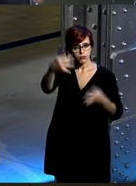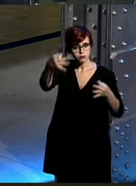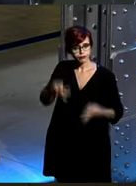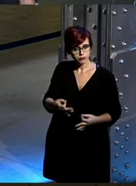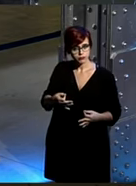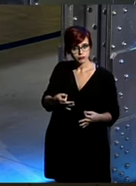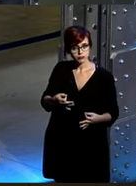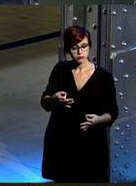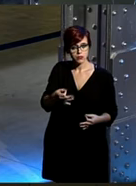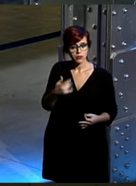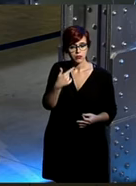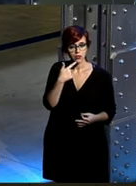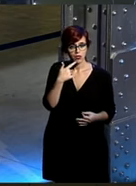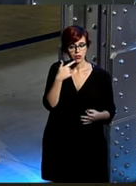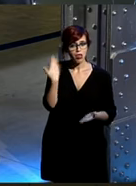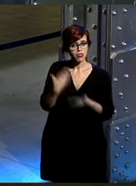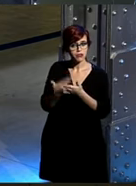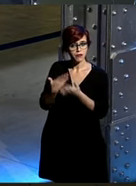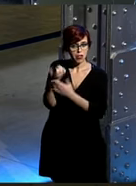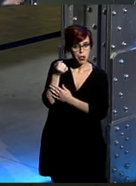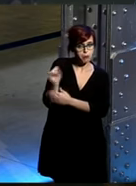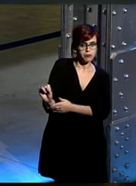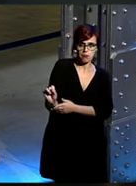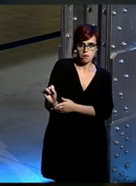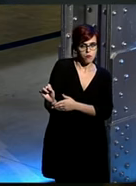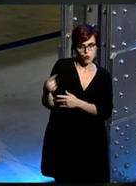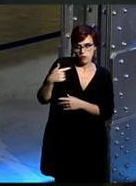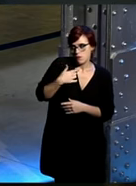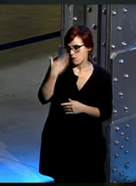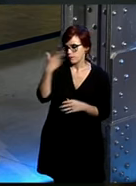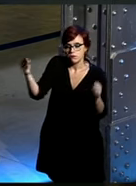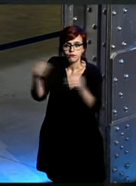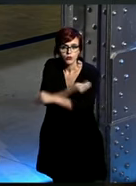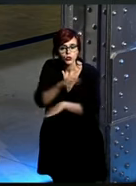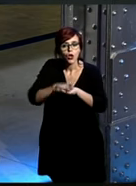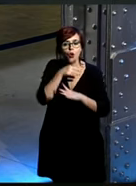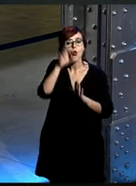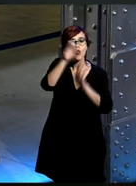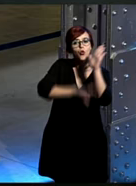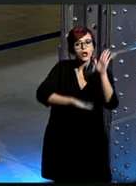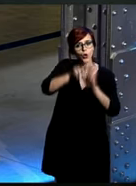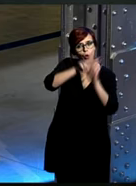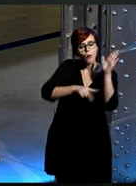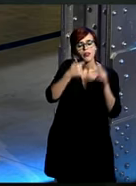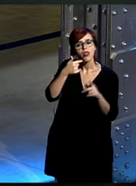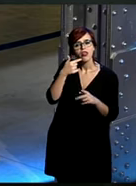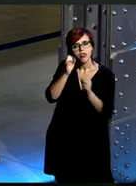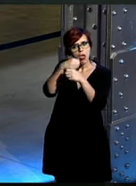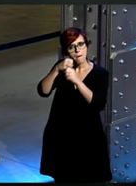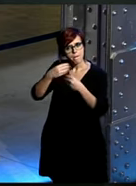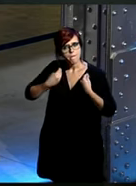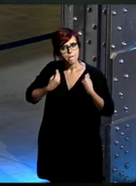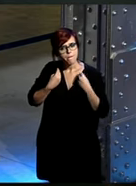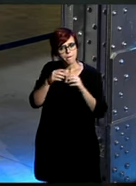a renegar de la certificación. En su currículum pone que es biólogo, ¿no? Entonces le